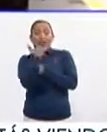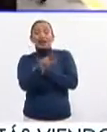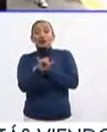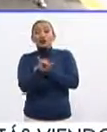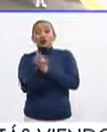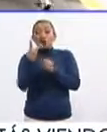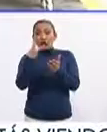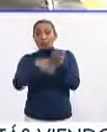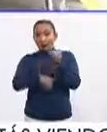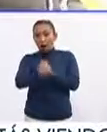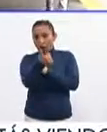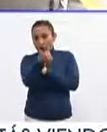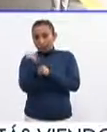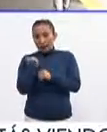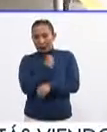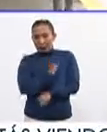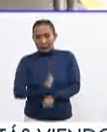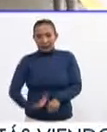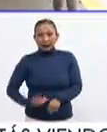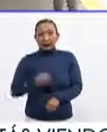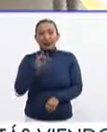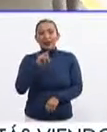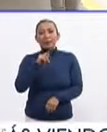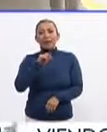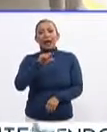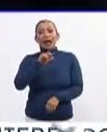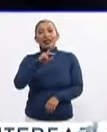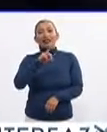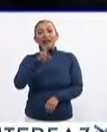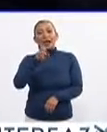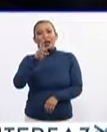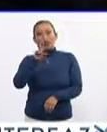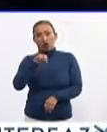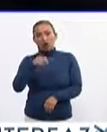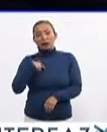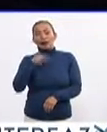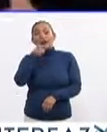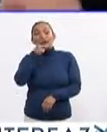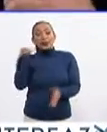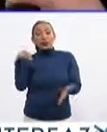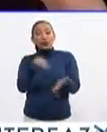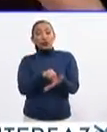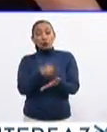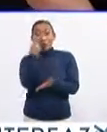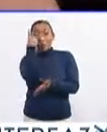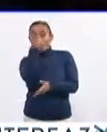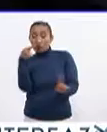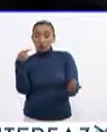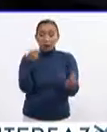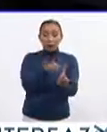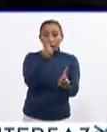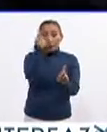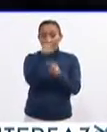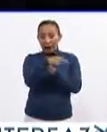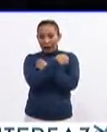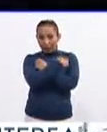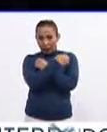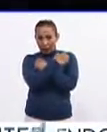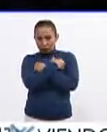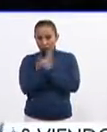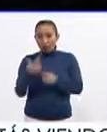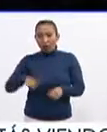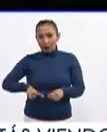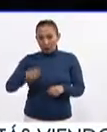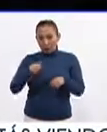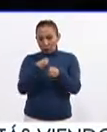de 2011, durante el mandato del presidente Felipe Calderón, se estableció que una de las finalidades de la educación que imparte